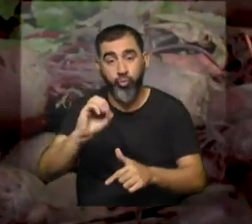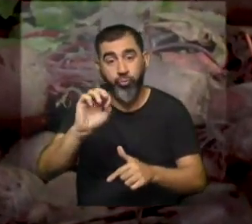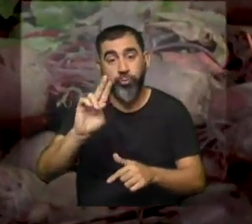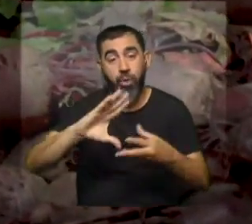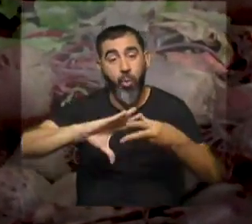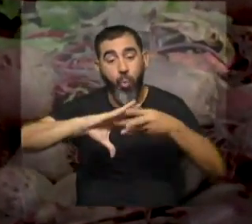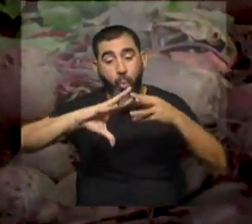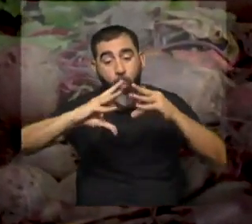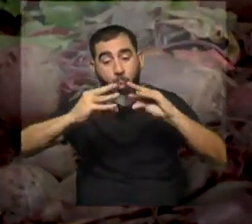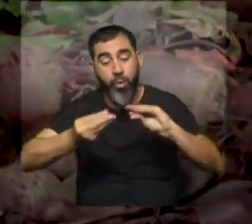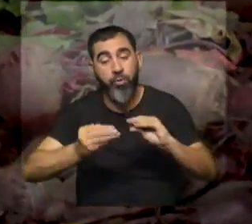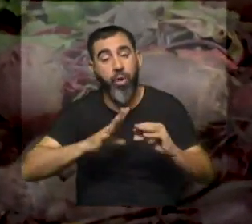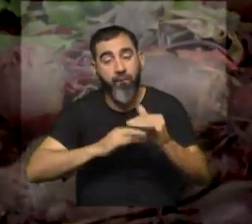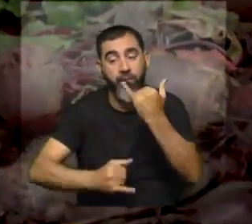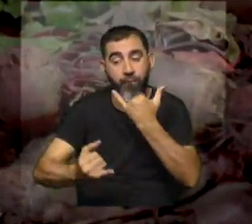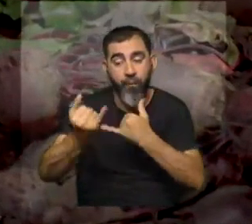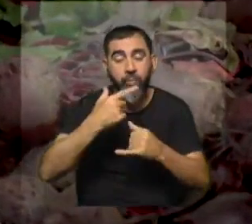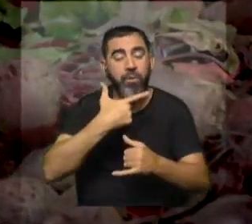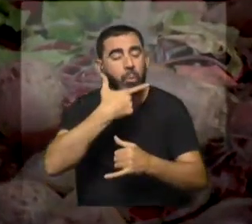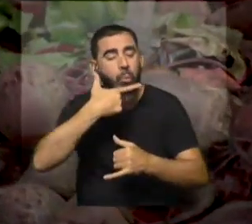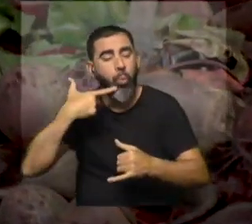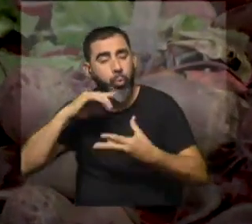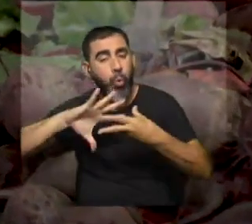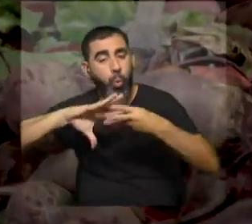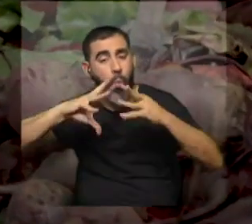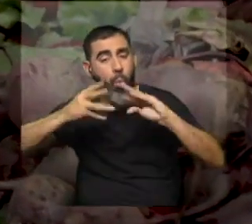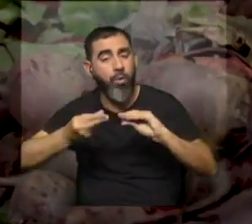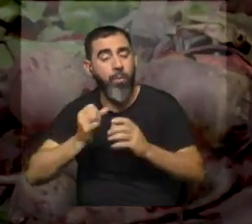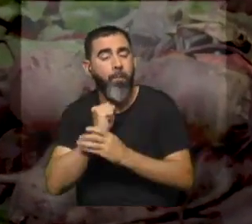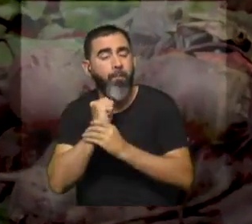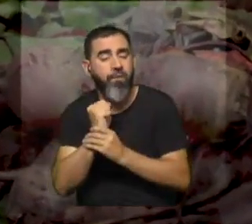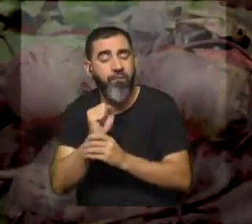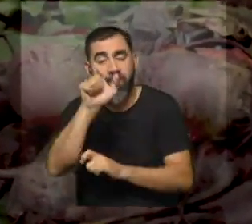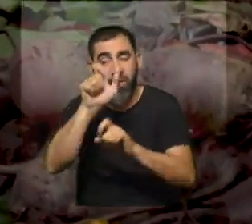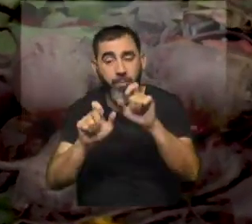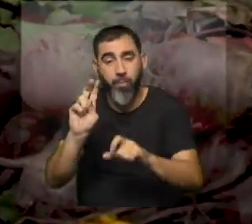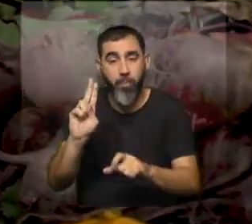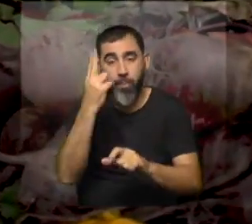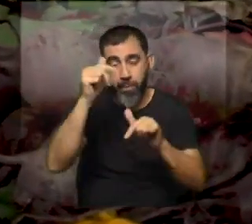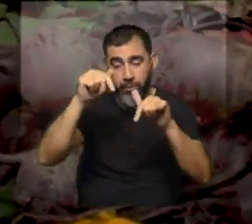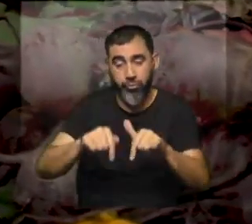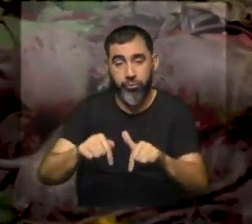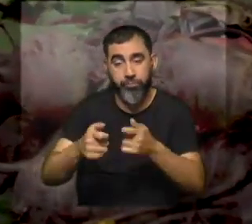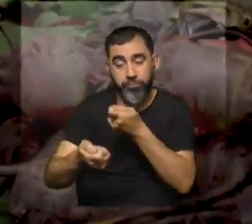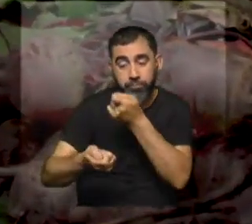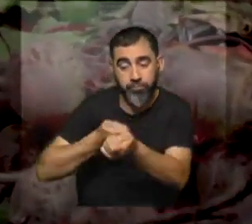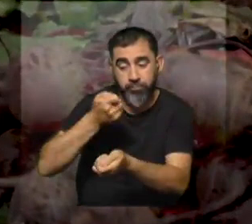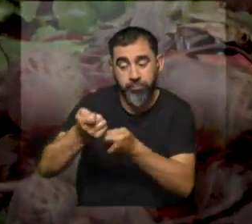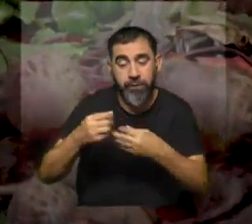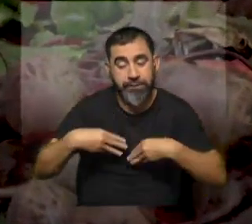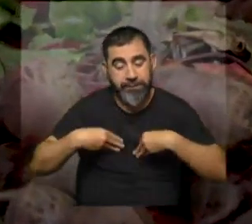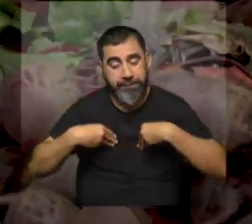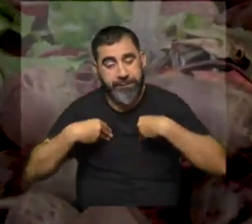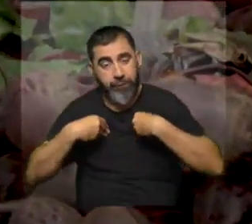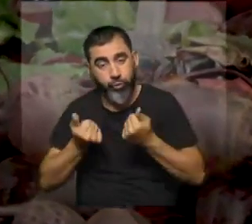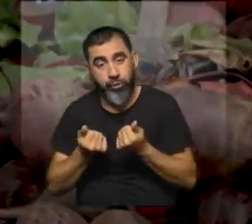generado información respecto al sabor del boniato y a qué es lo que prefieren los consumidores uruguayos, aplicando la evaluación sensorial, y